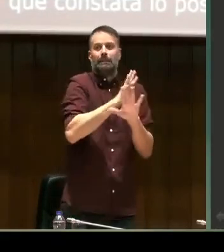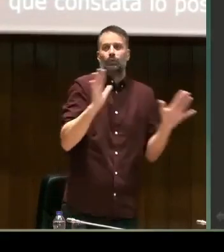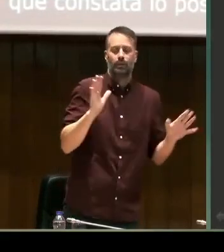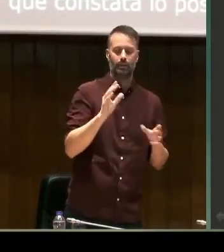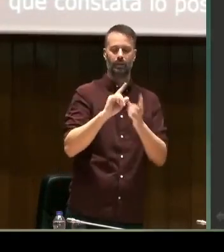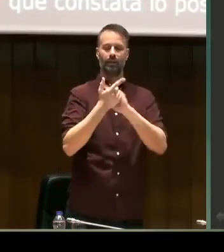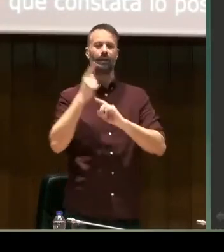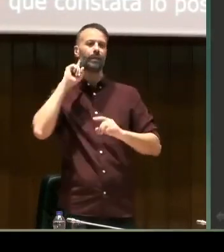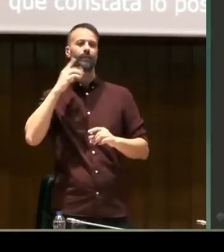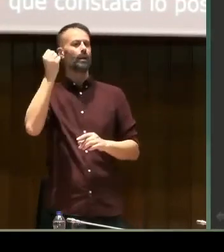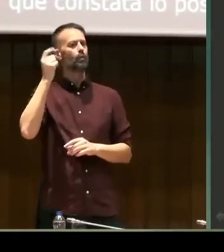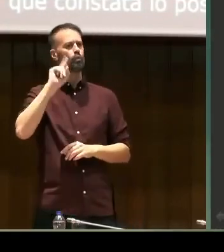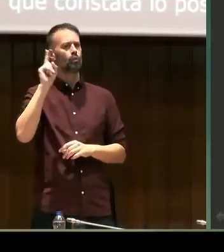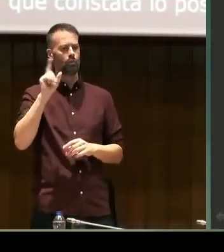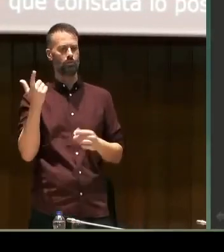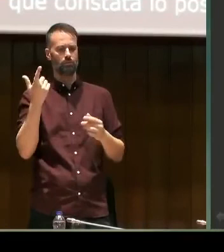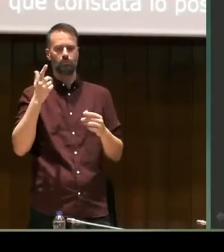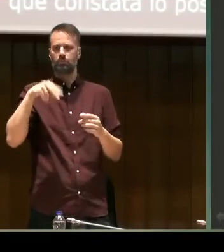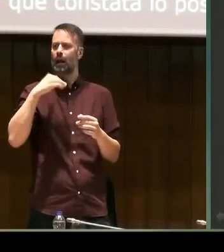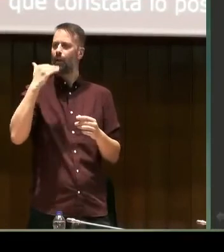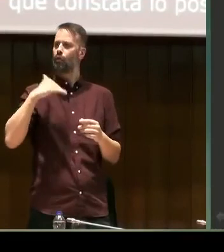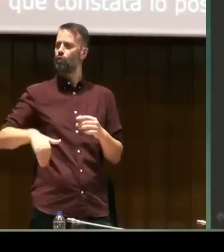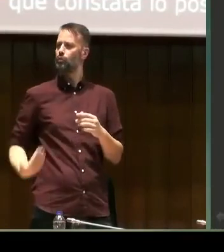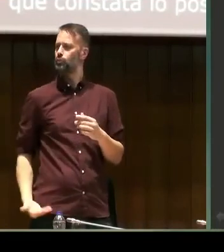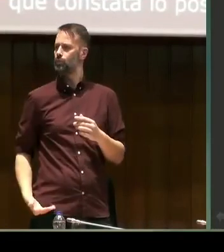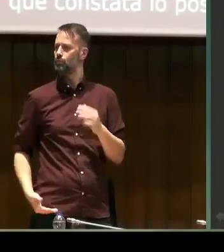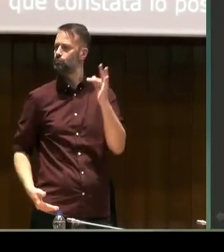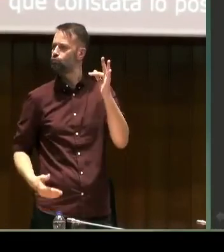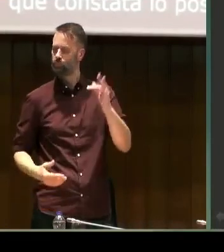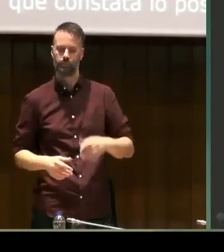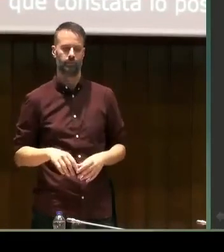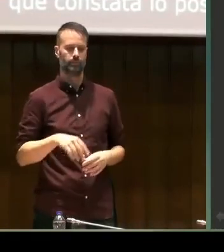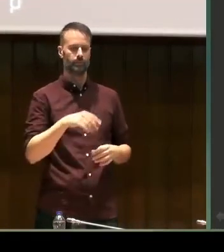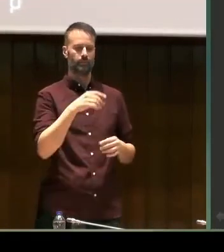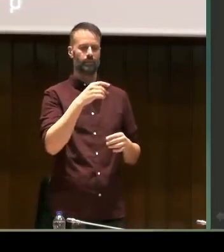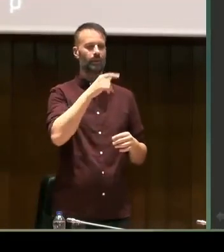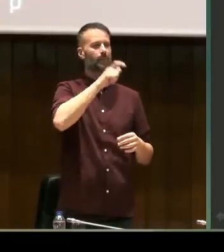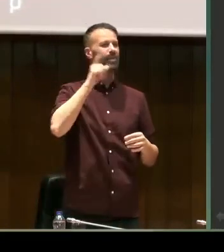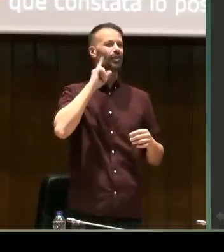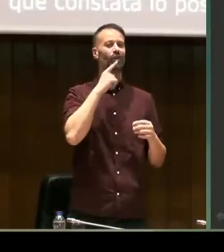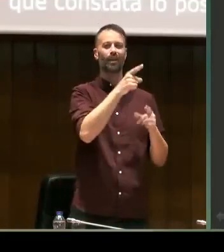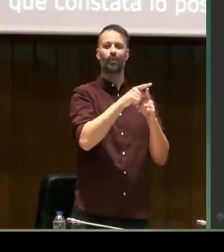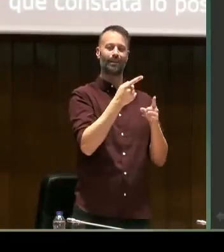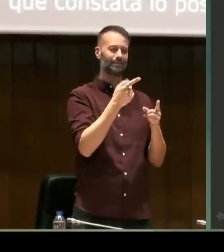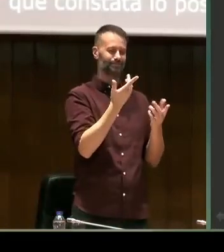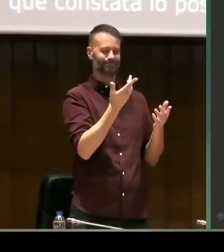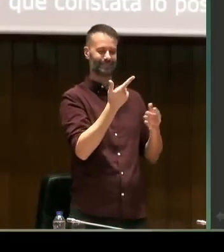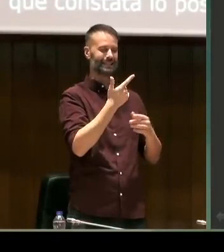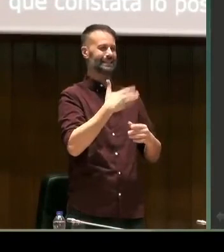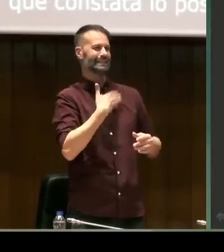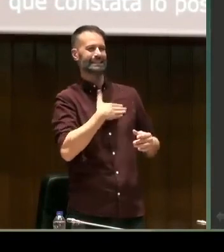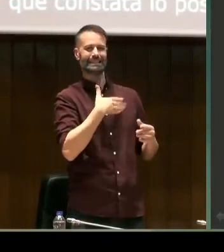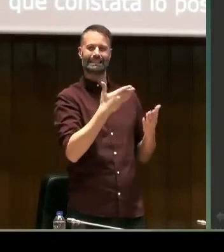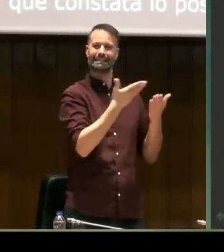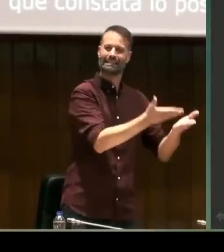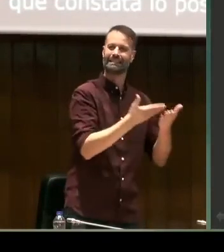pues siempre se trata como algo pues, desafortunado, como una pérdida, como algo negativo. Y